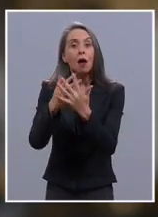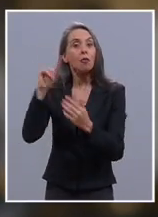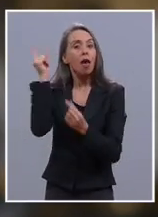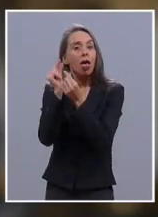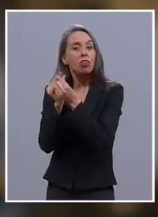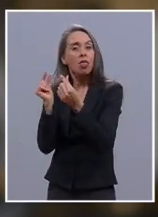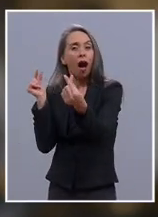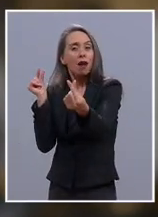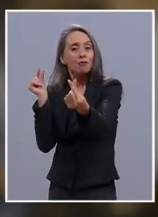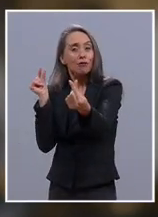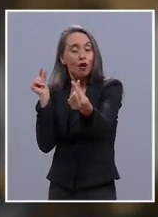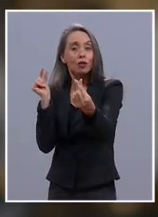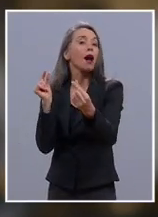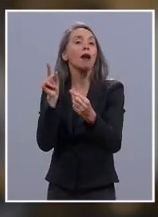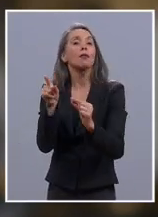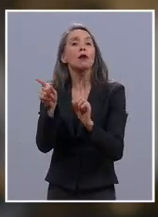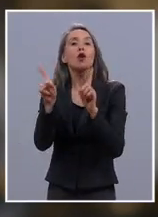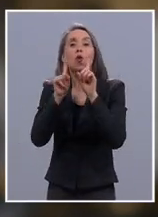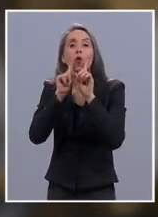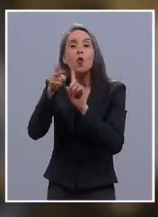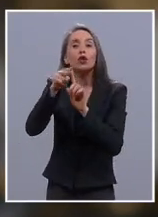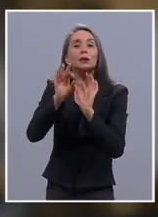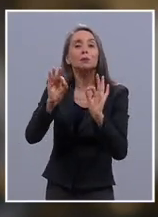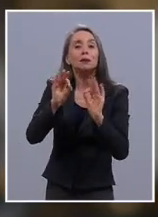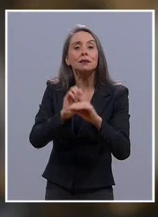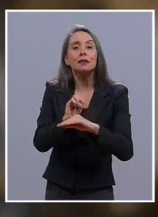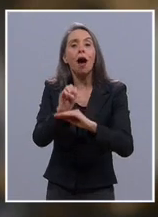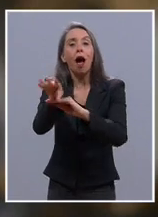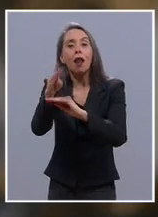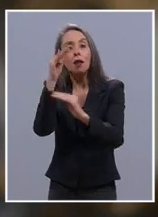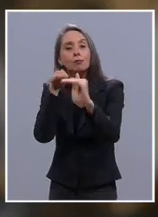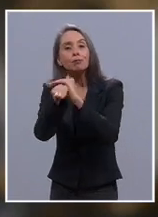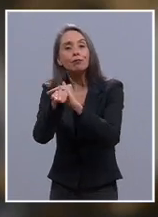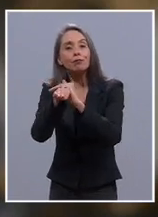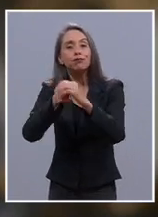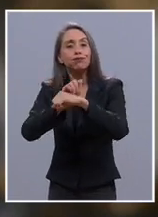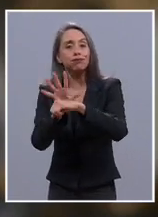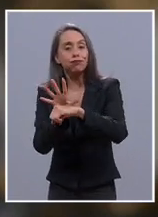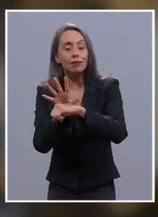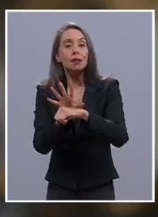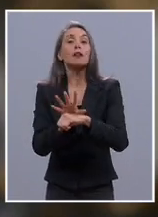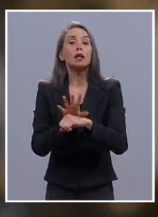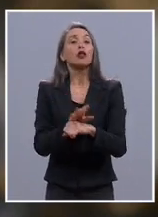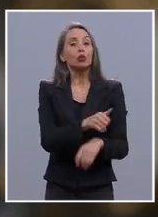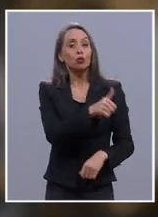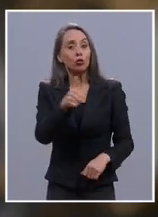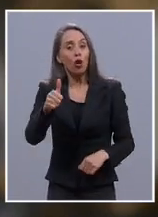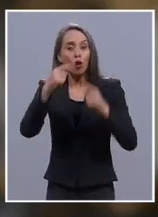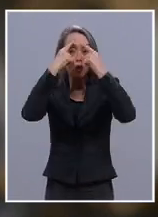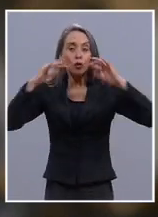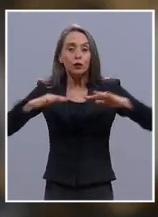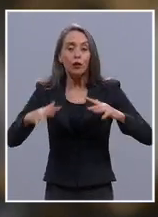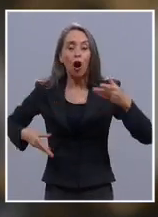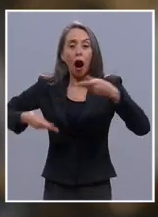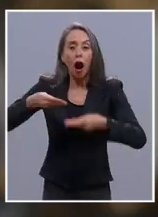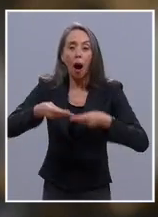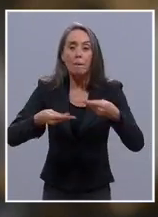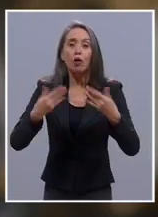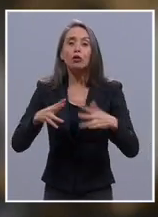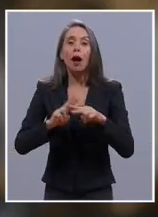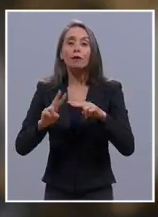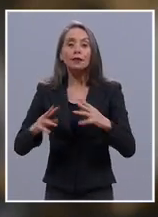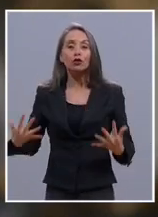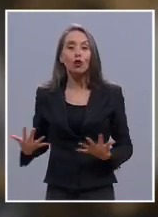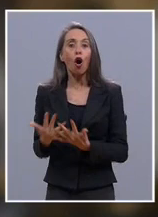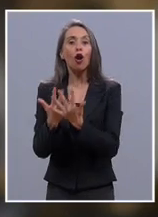de residencias sanitarias también y con el esfuerzo y aporte de todos hemos construido una